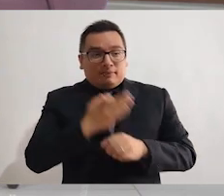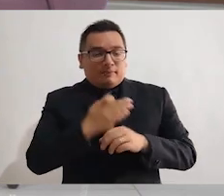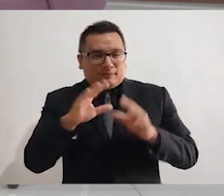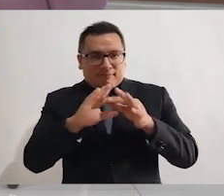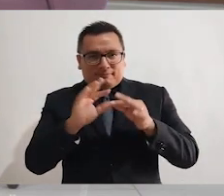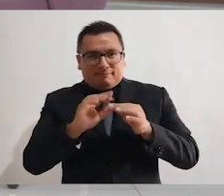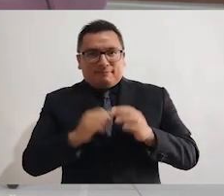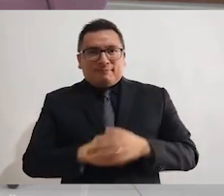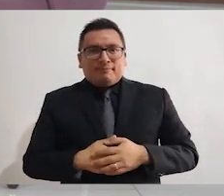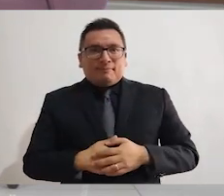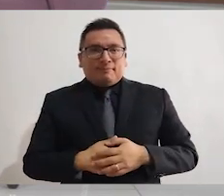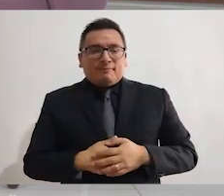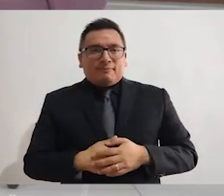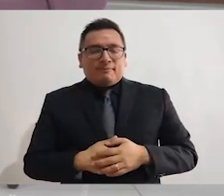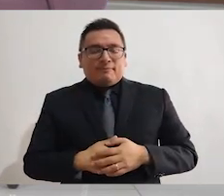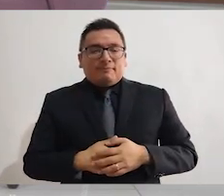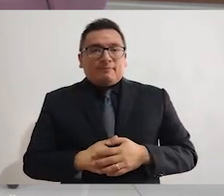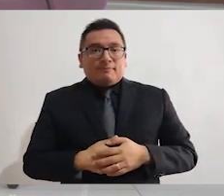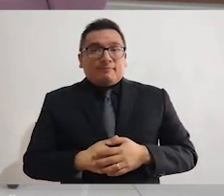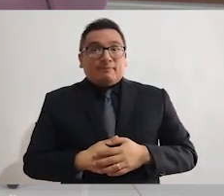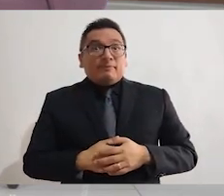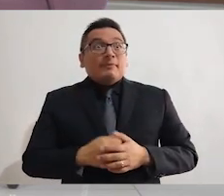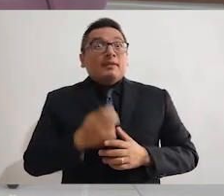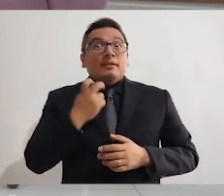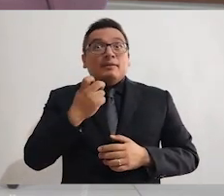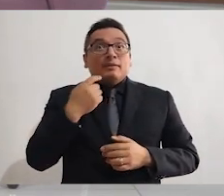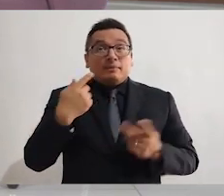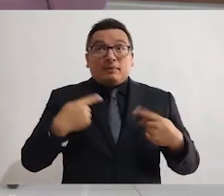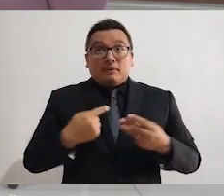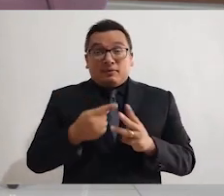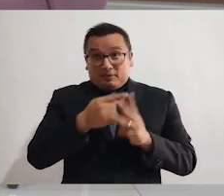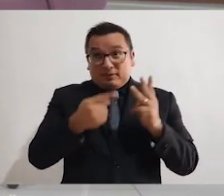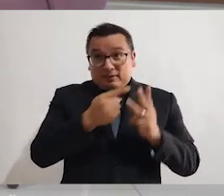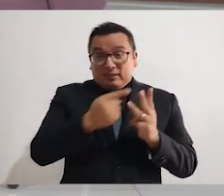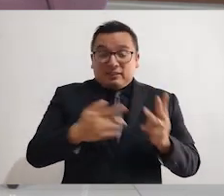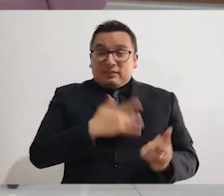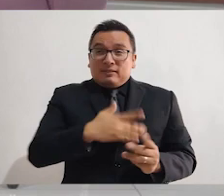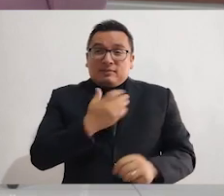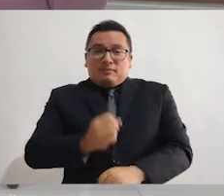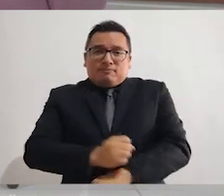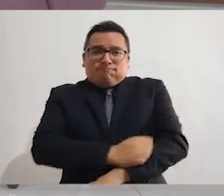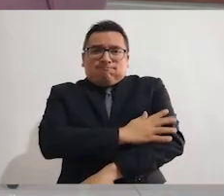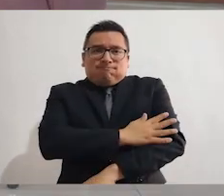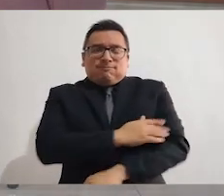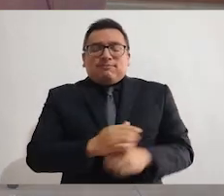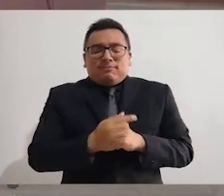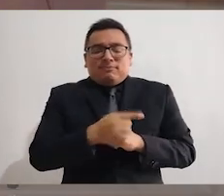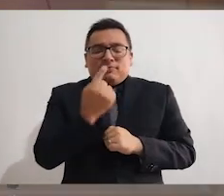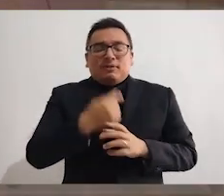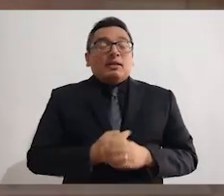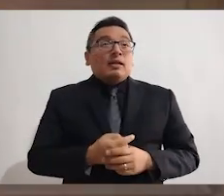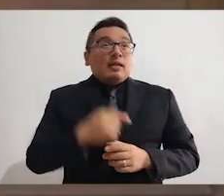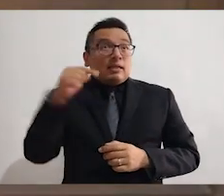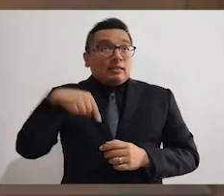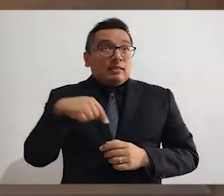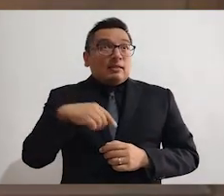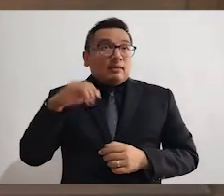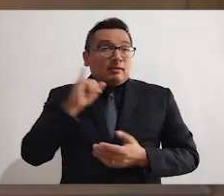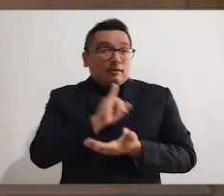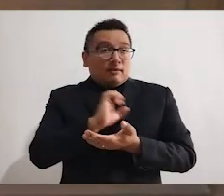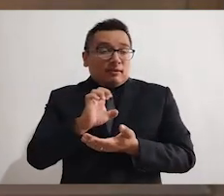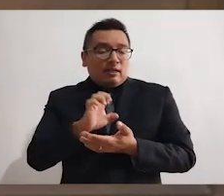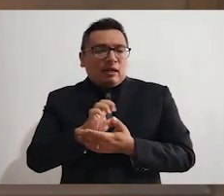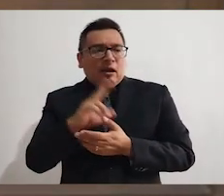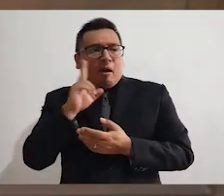casos de lo que ustedes pudieron observar por ahí. Estaban muy emocionados, para empezar, muy emocionados de que el instituto tuviera